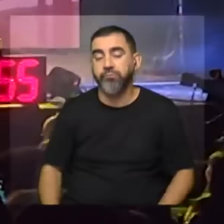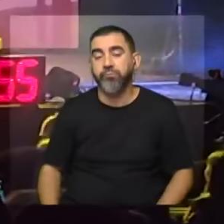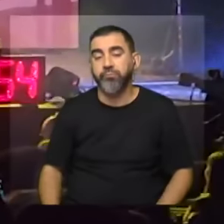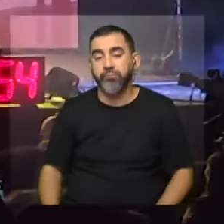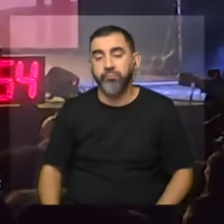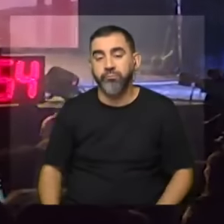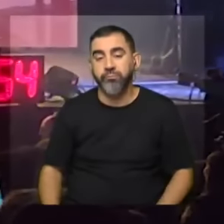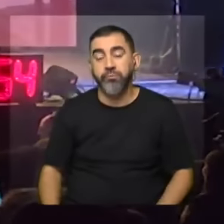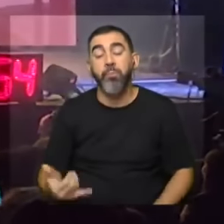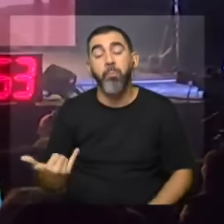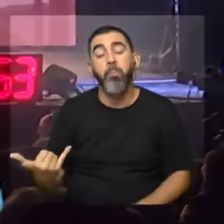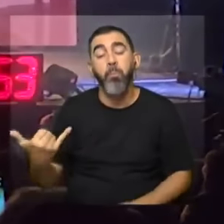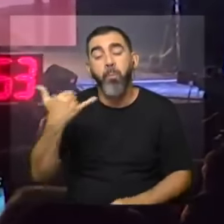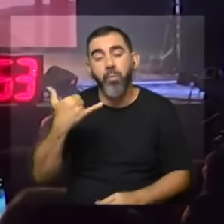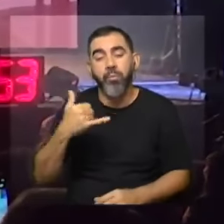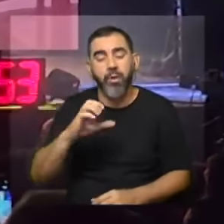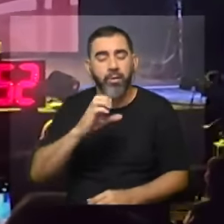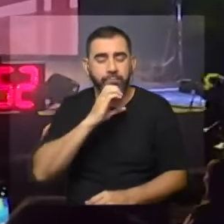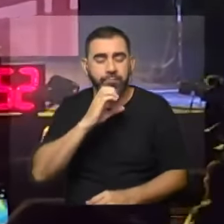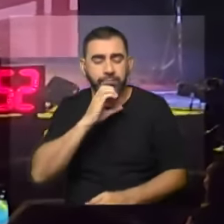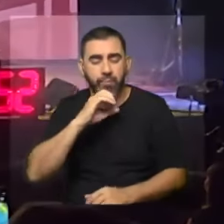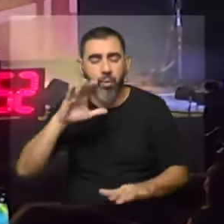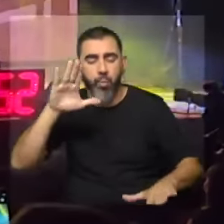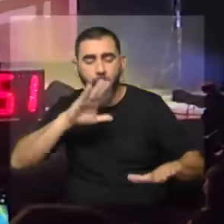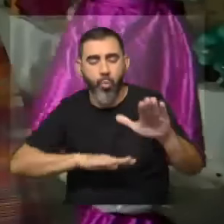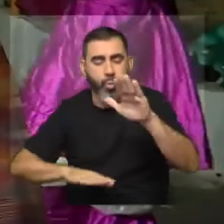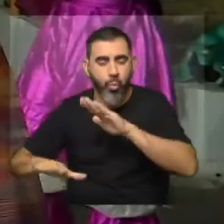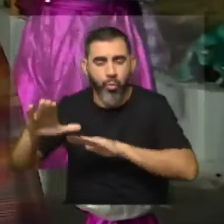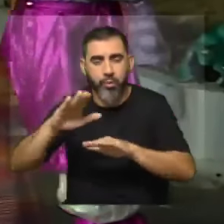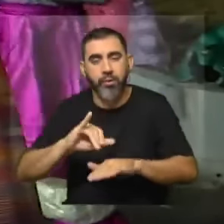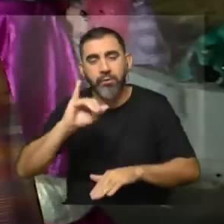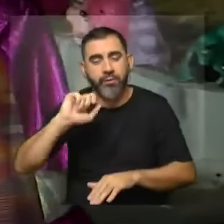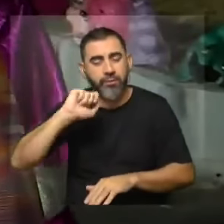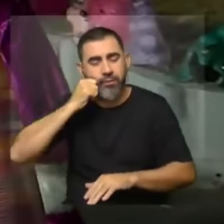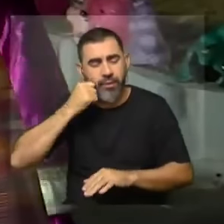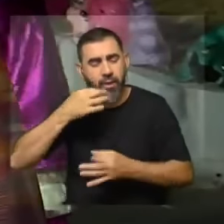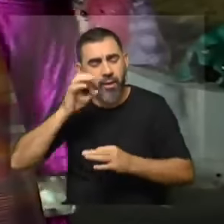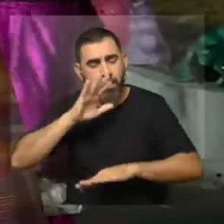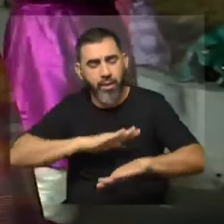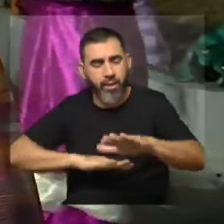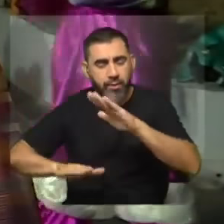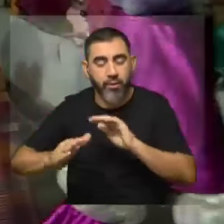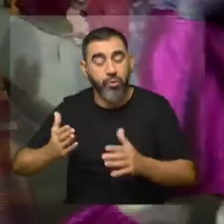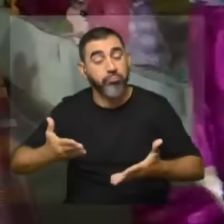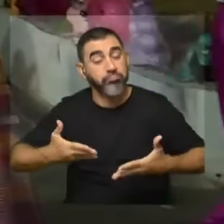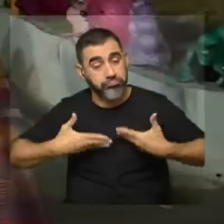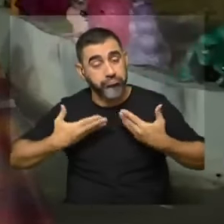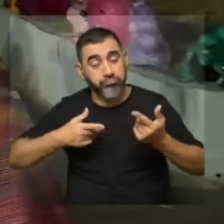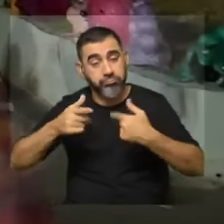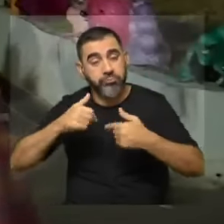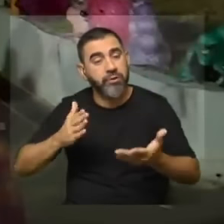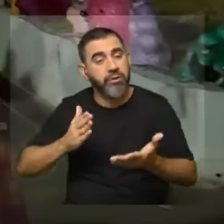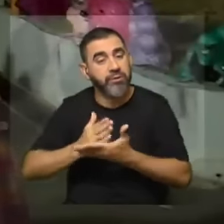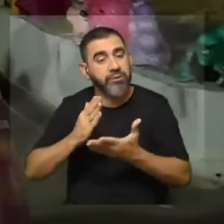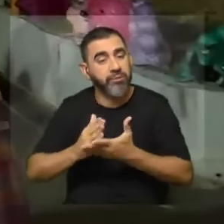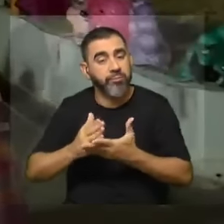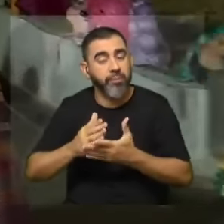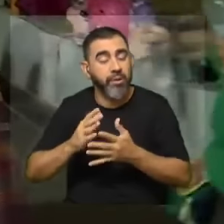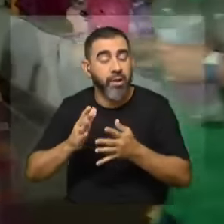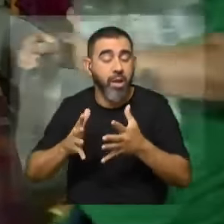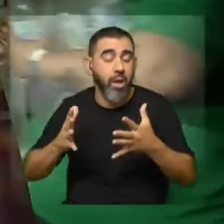ese sentido además me contaron que está muy graciosa la hamburga Sí sí está Está divina la verdad En ese sentido estamos rec contentos siempre es el motor de la